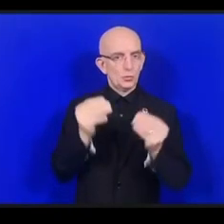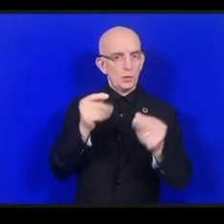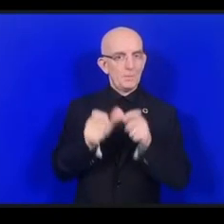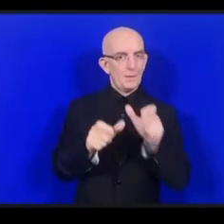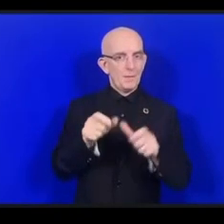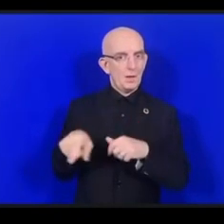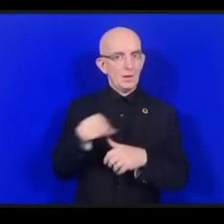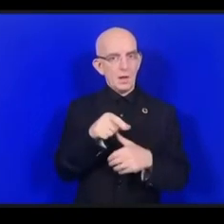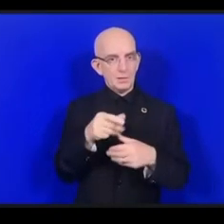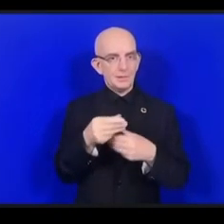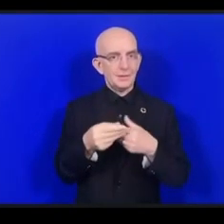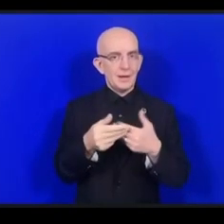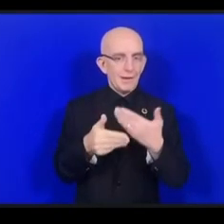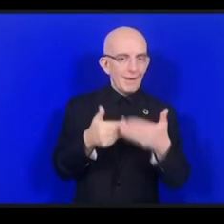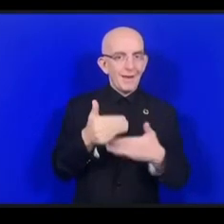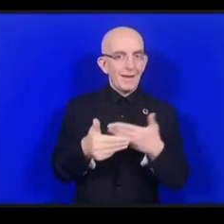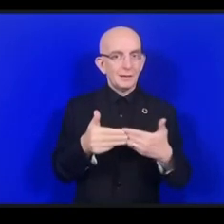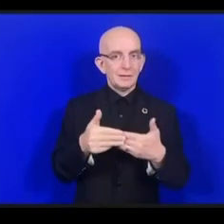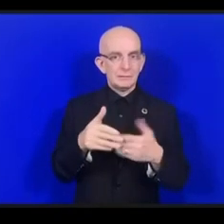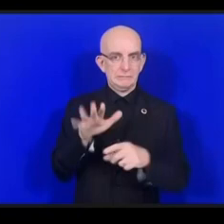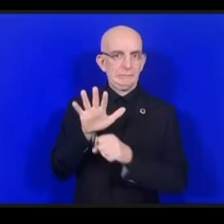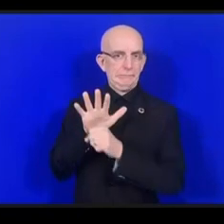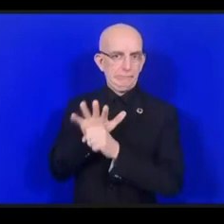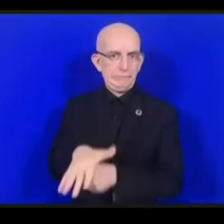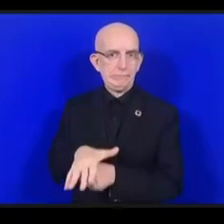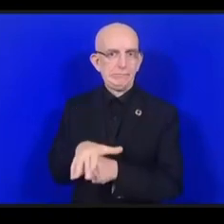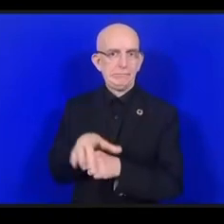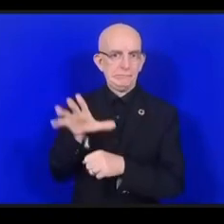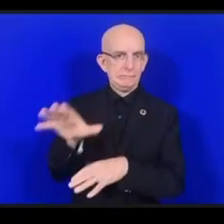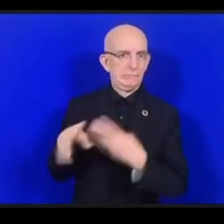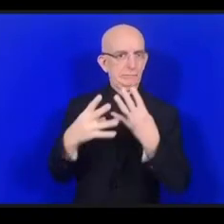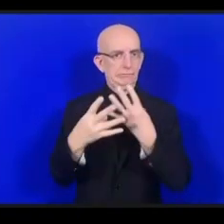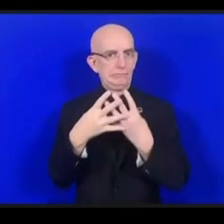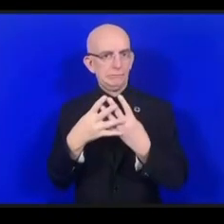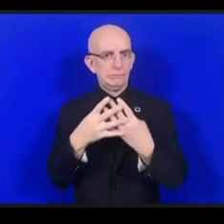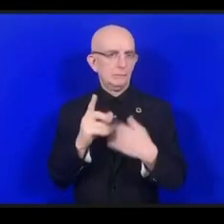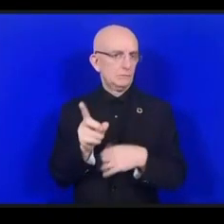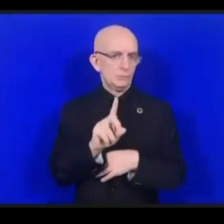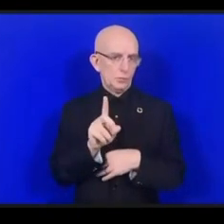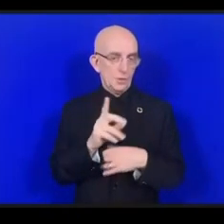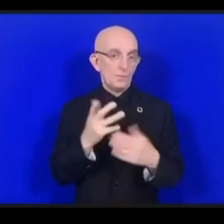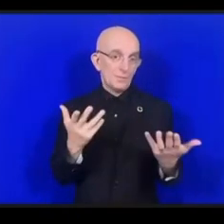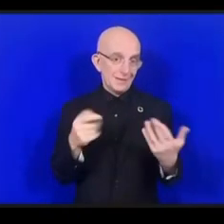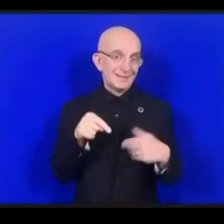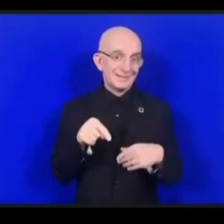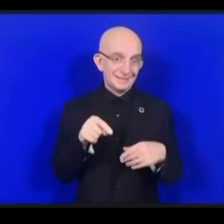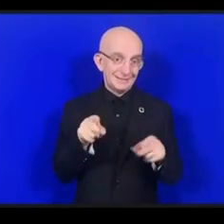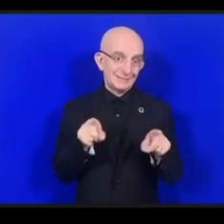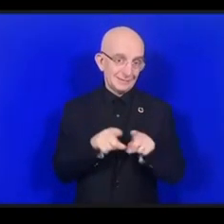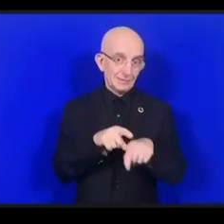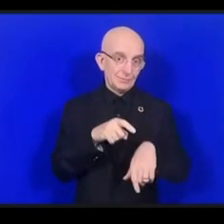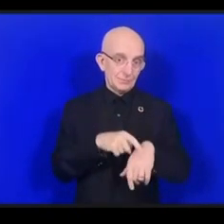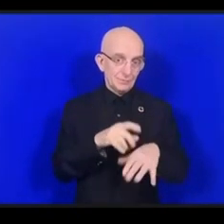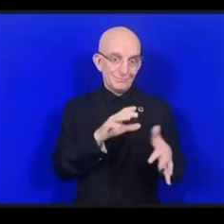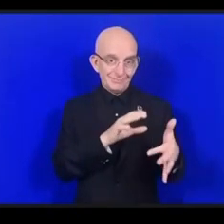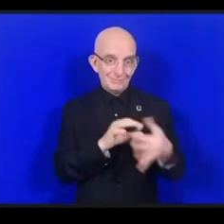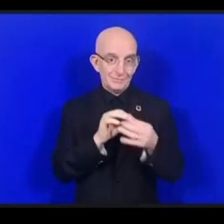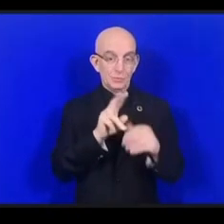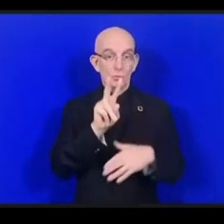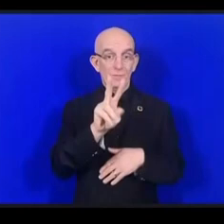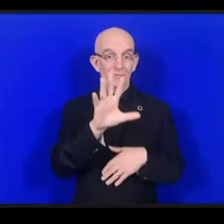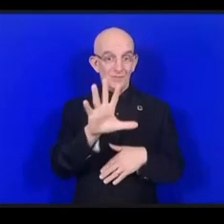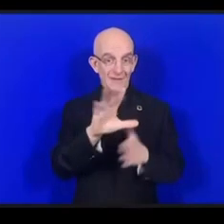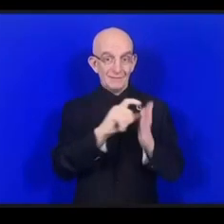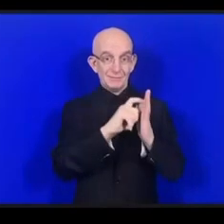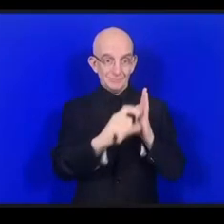que después del comentario general 25 el comentario número 26 Versa sobre las cuestiones